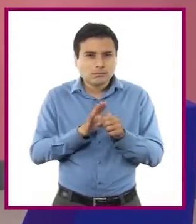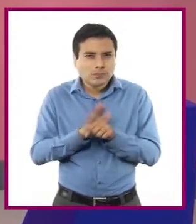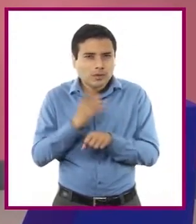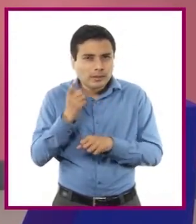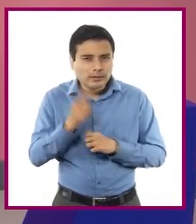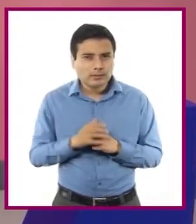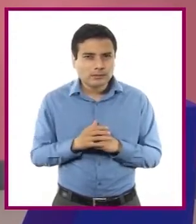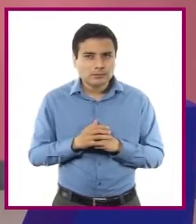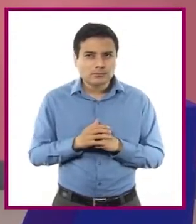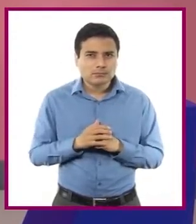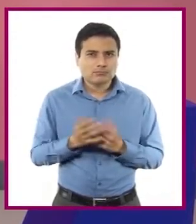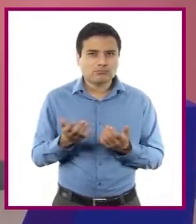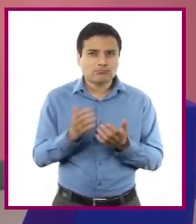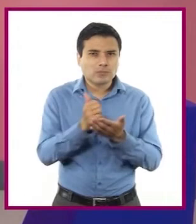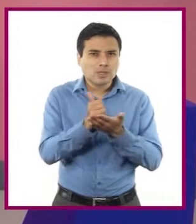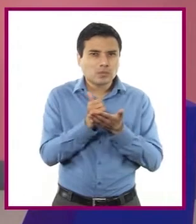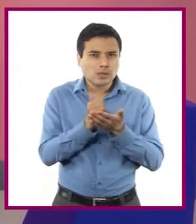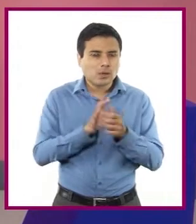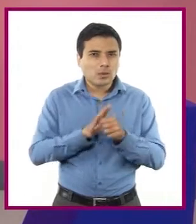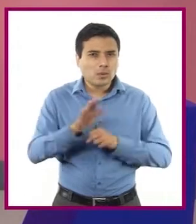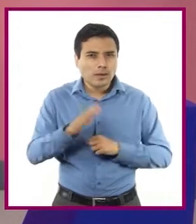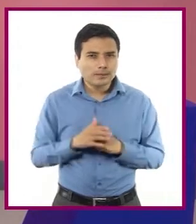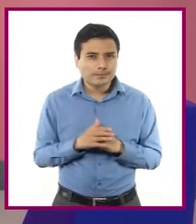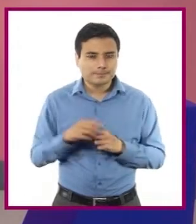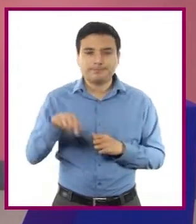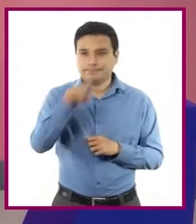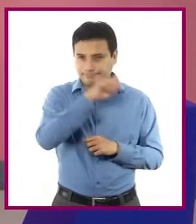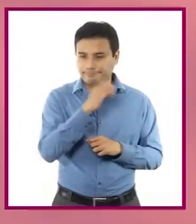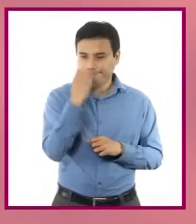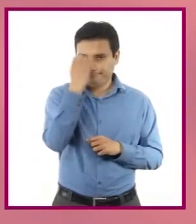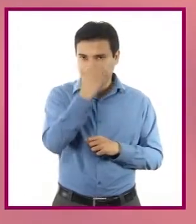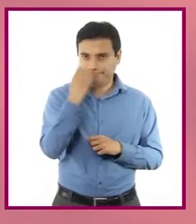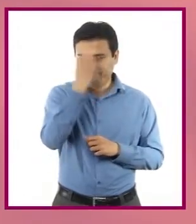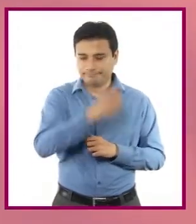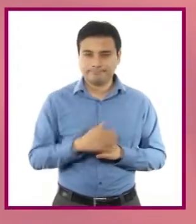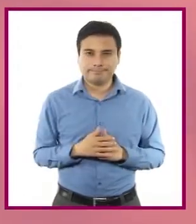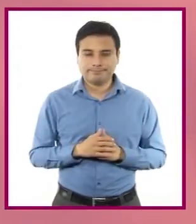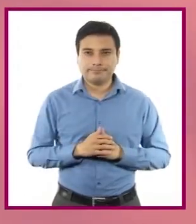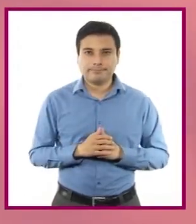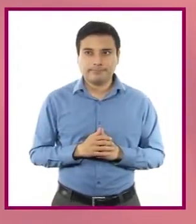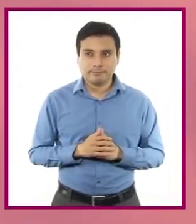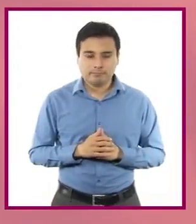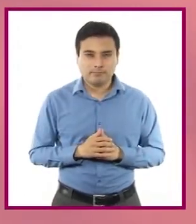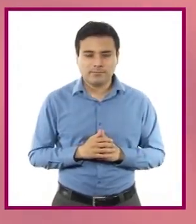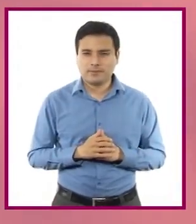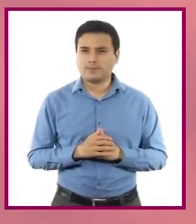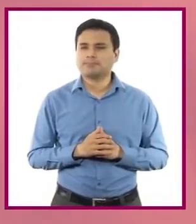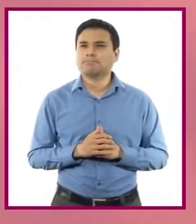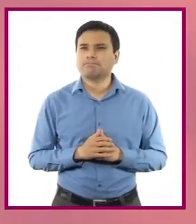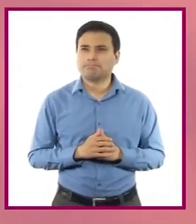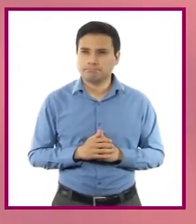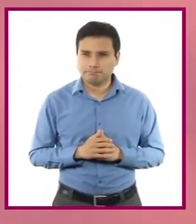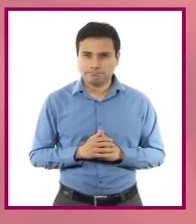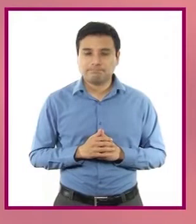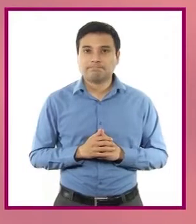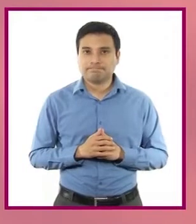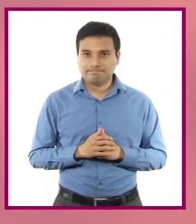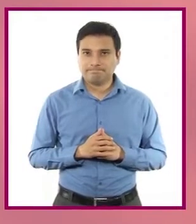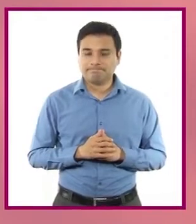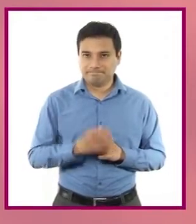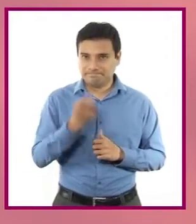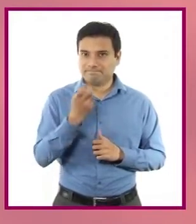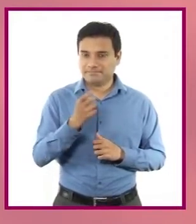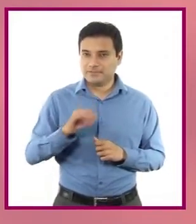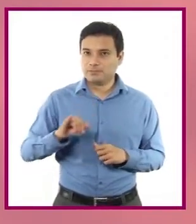información como datos que nos faciliten ampliar nuestro tema. Eso suena como un punto central en nuestro